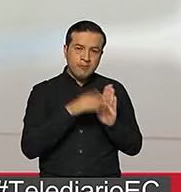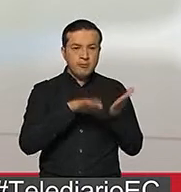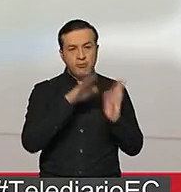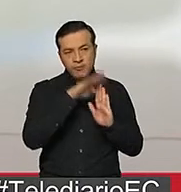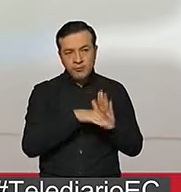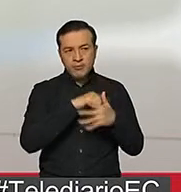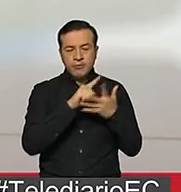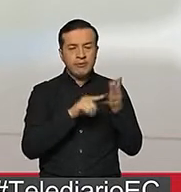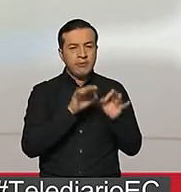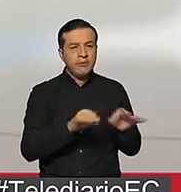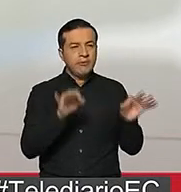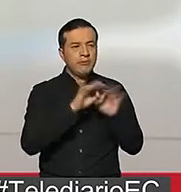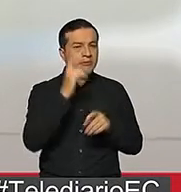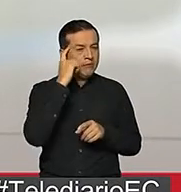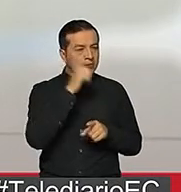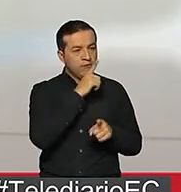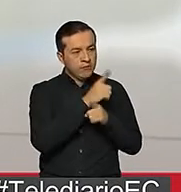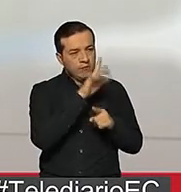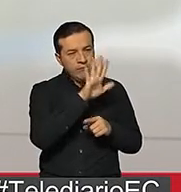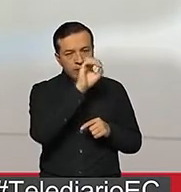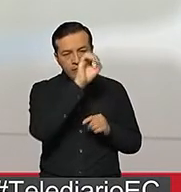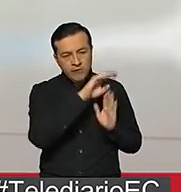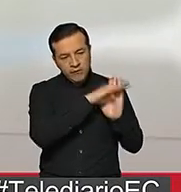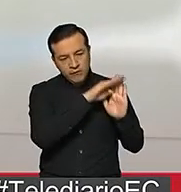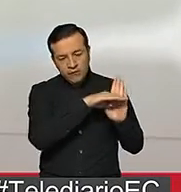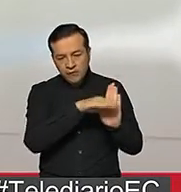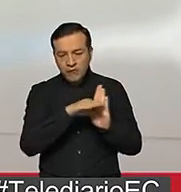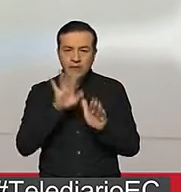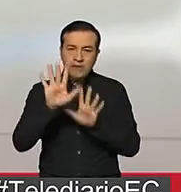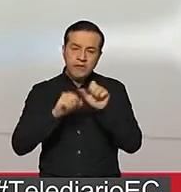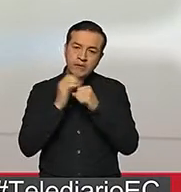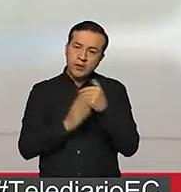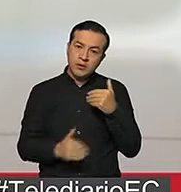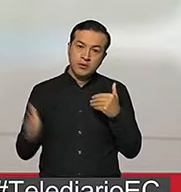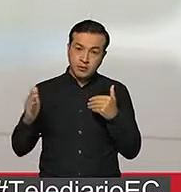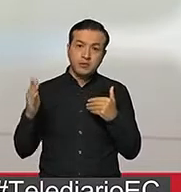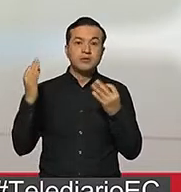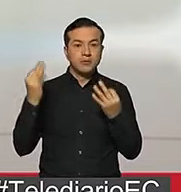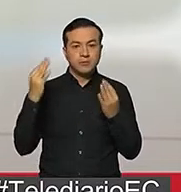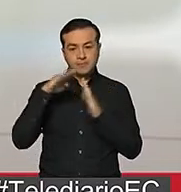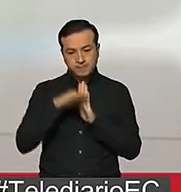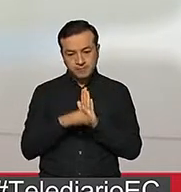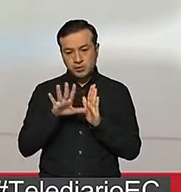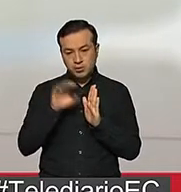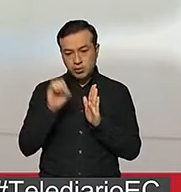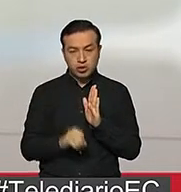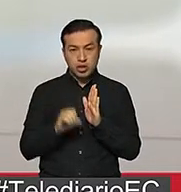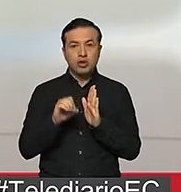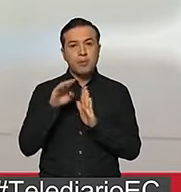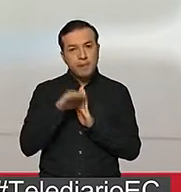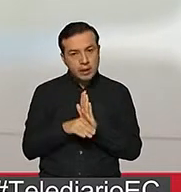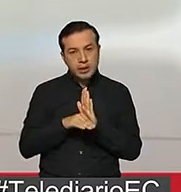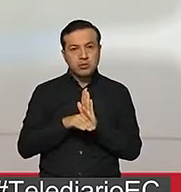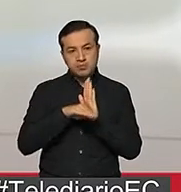porque si nosotros logramos mantener la tendencia que tenemos en 10 años lograremos tener el 50% que estamos incluso